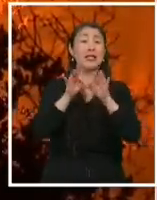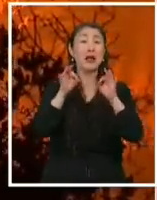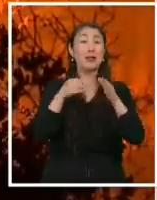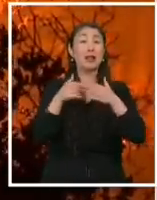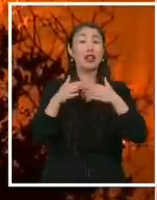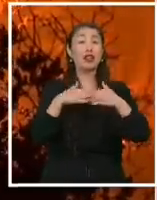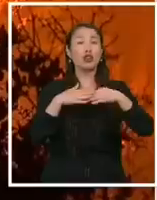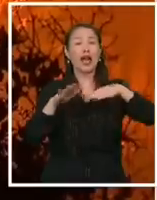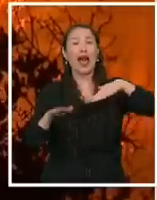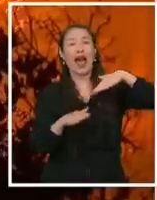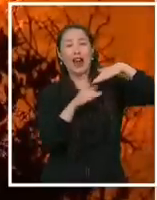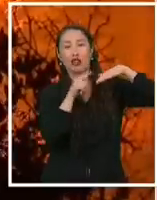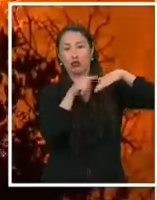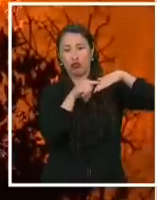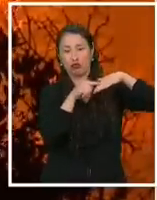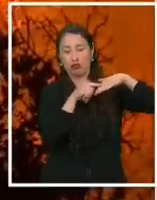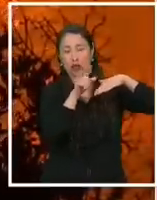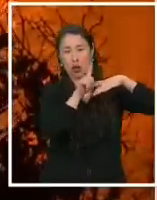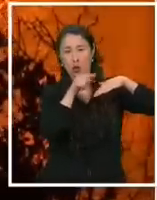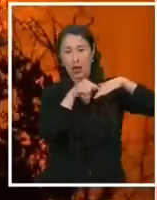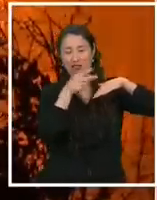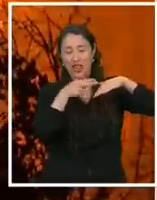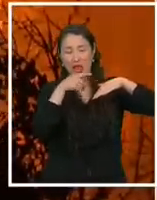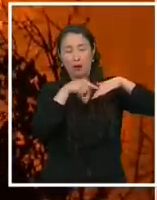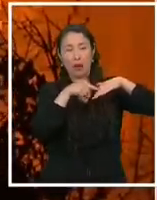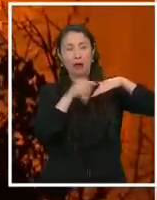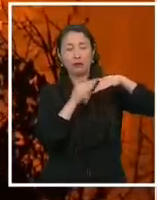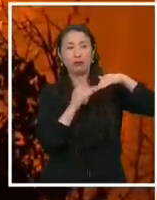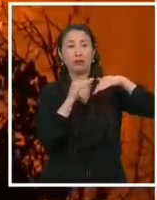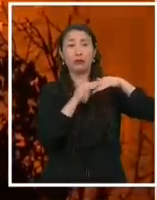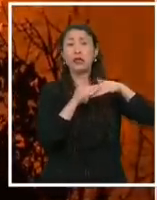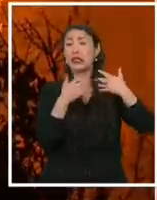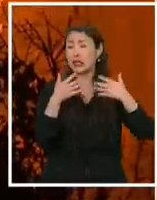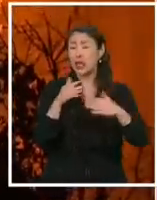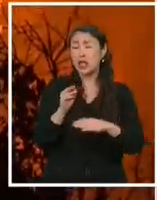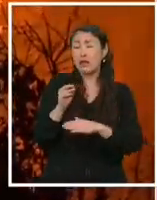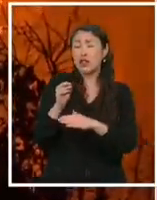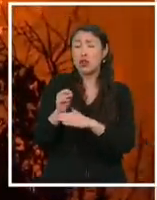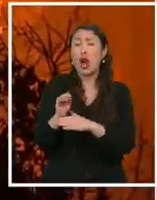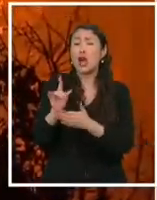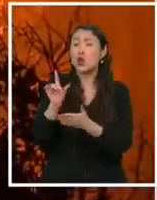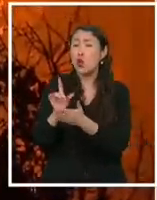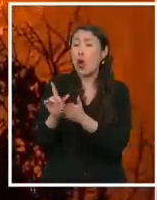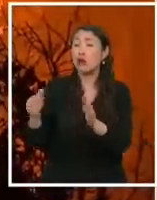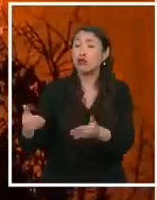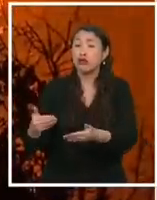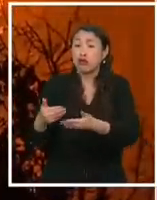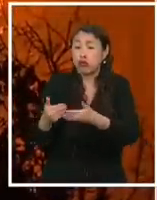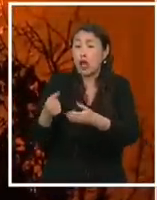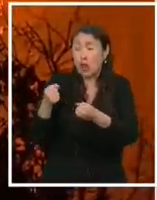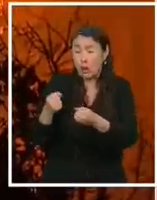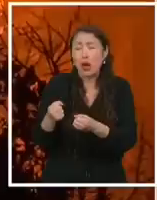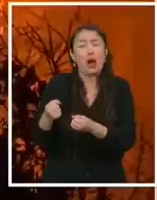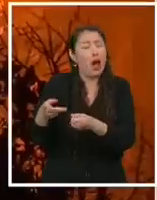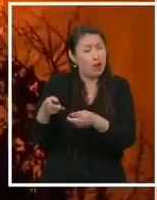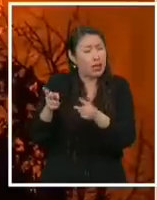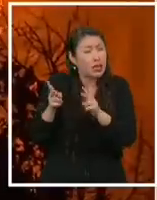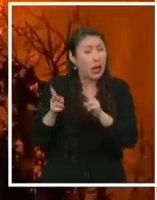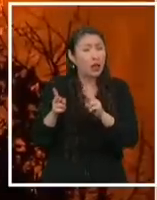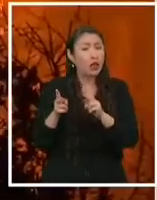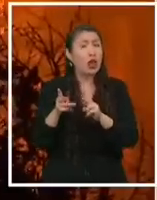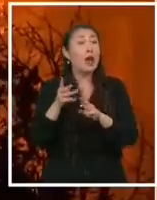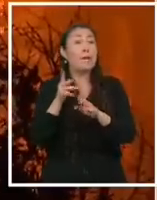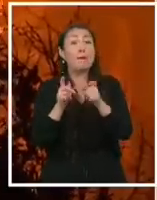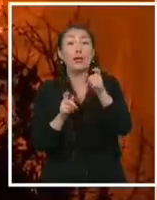alto, director? Bueno, lo primero es, ya se señaló, hay albergues habilitados, hay distintas formas para cobijar a